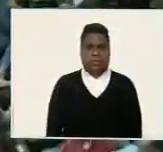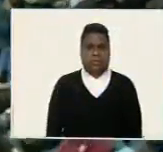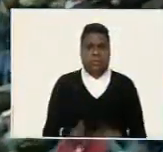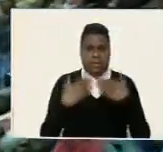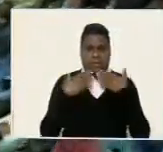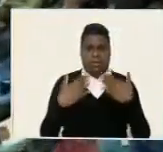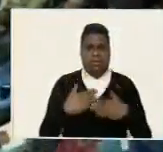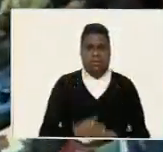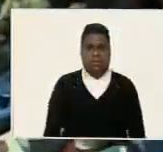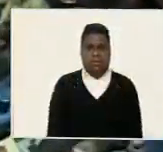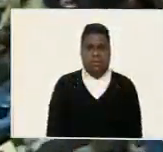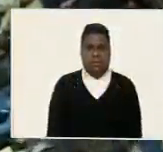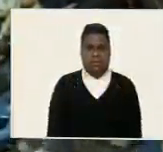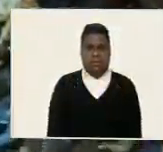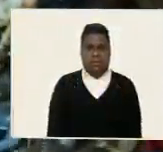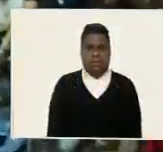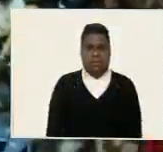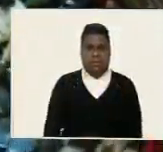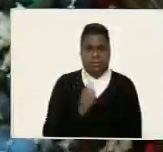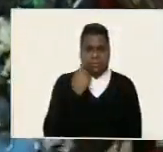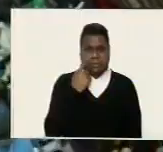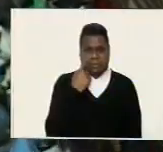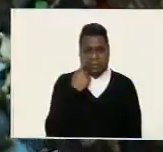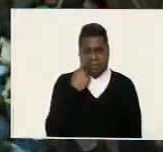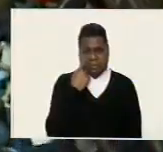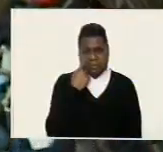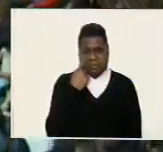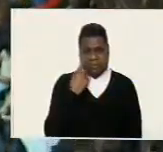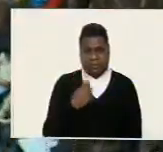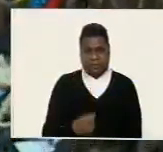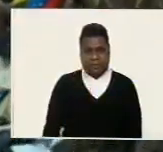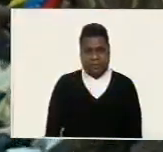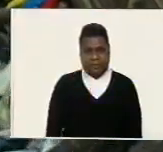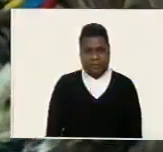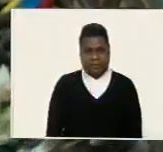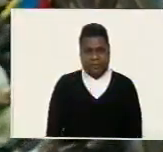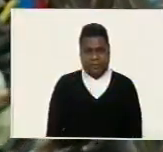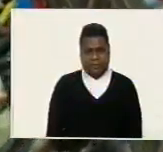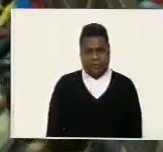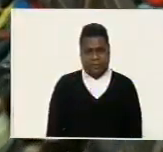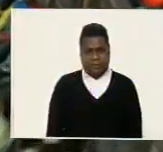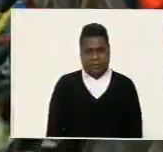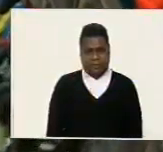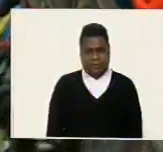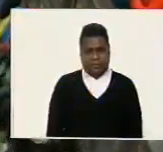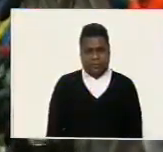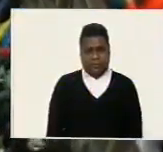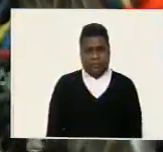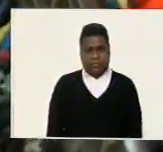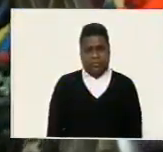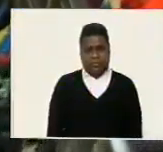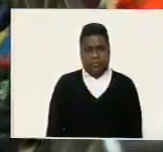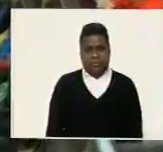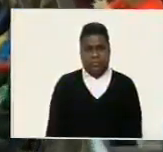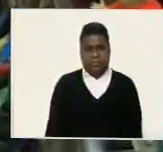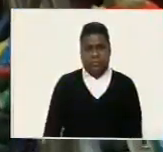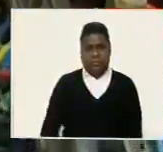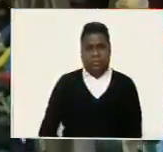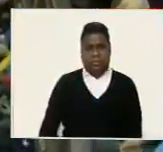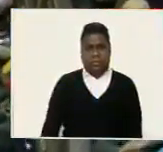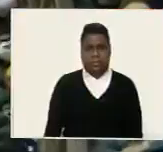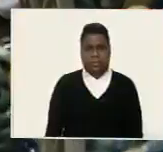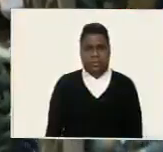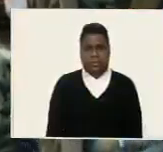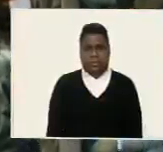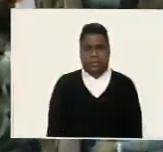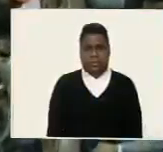gracias. Era la intervención de Algenis Aldazoro, constituyente, que también rechaza estas sanciones impuestas por el